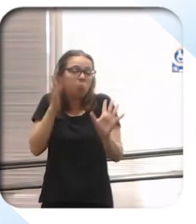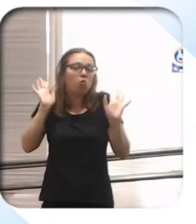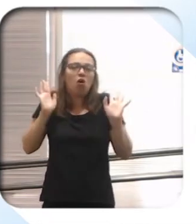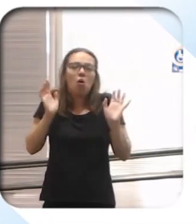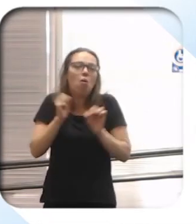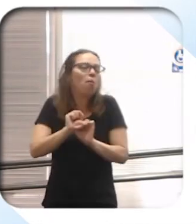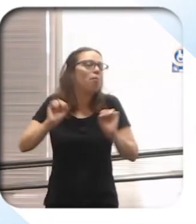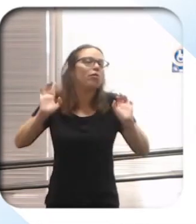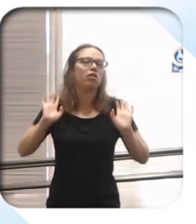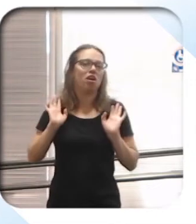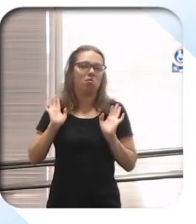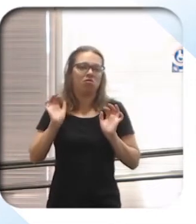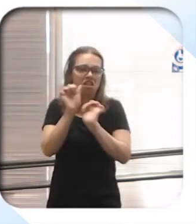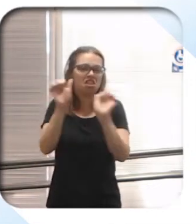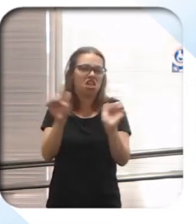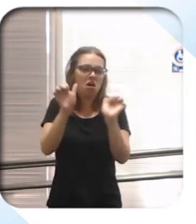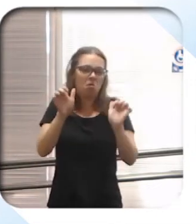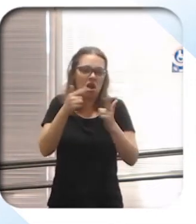con las sillas.